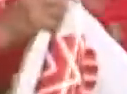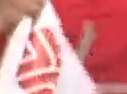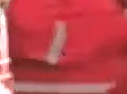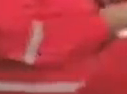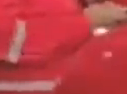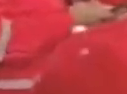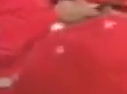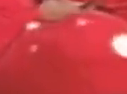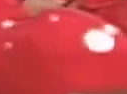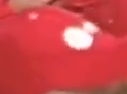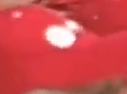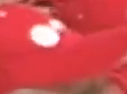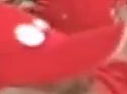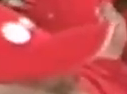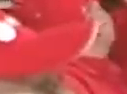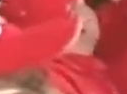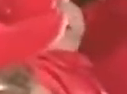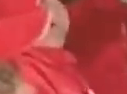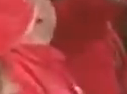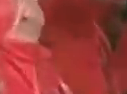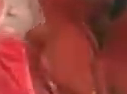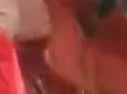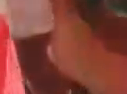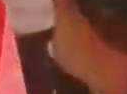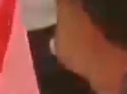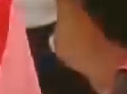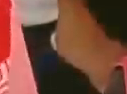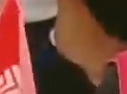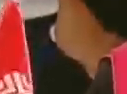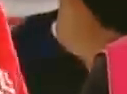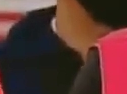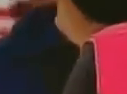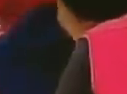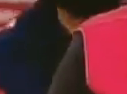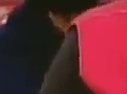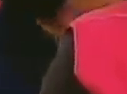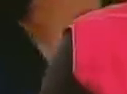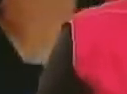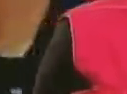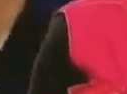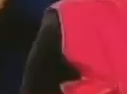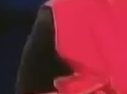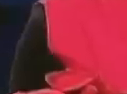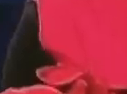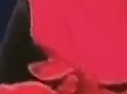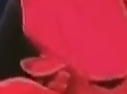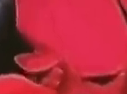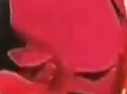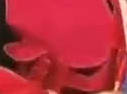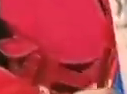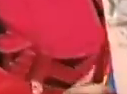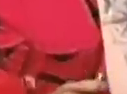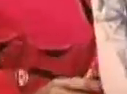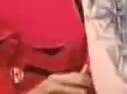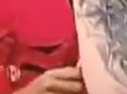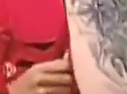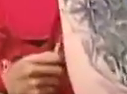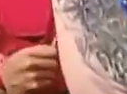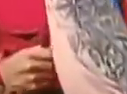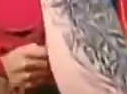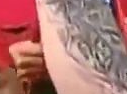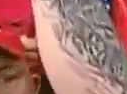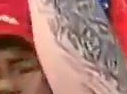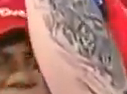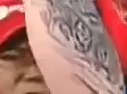de combustible y gas, así como paralizar la exportación de crudo, generar desabastecimiento de alimentos y